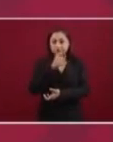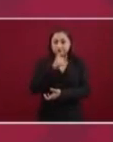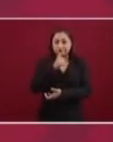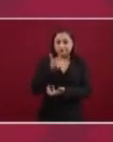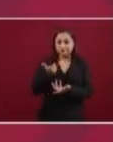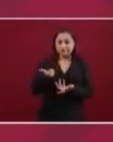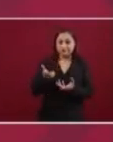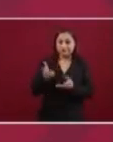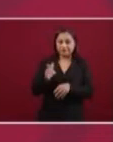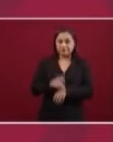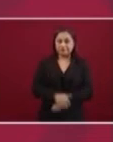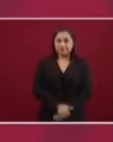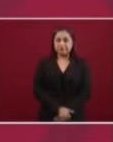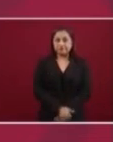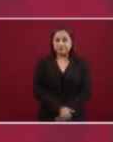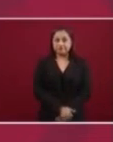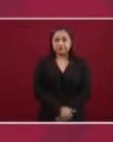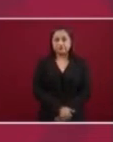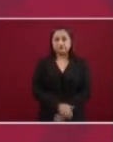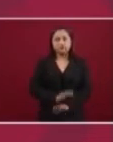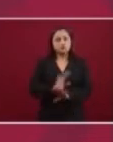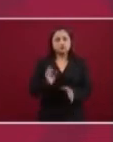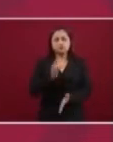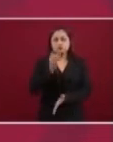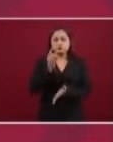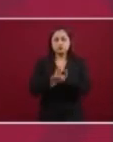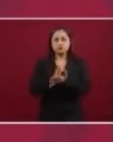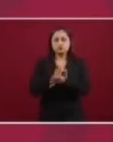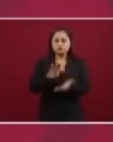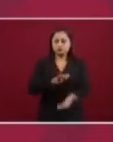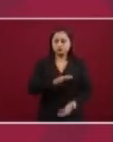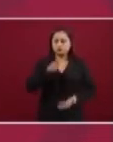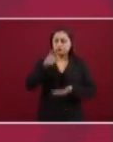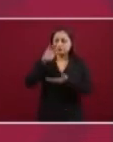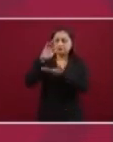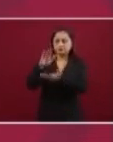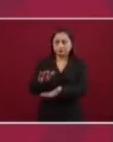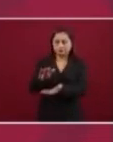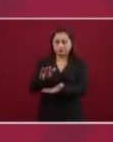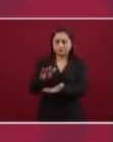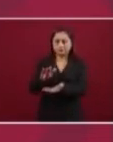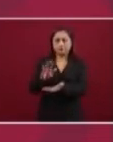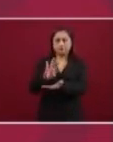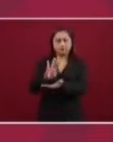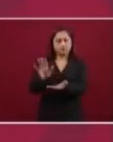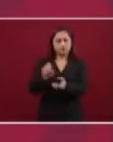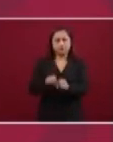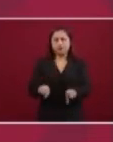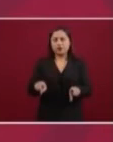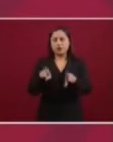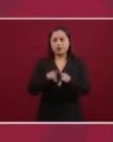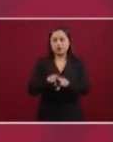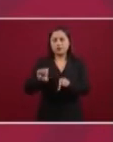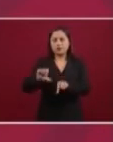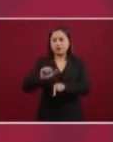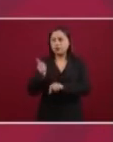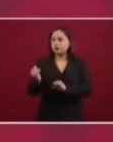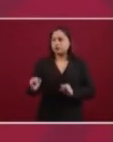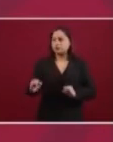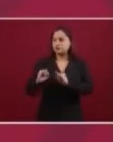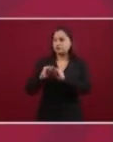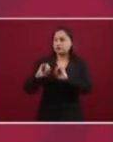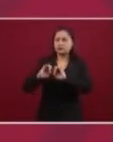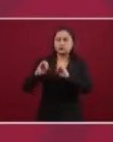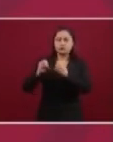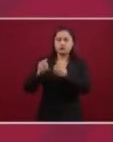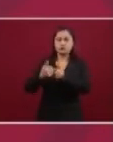2 millones de empleos por parte del gobierno con sus acciones en el presente año. Sí, pero son 2 millones de empleos considerados para lo que